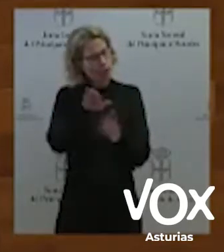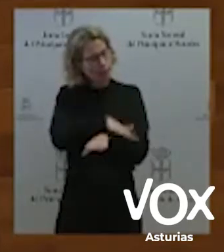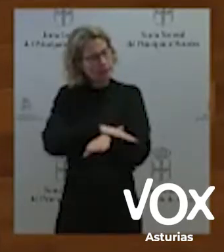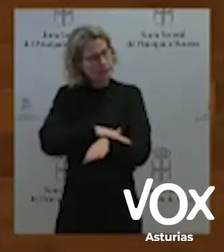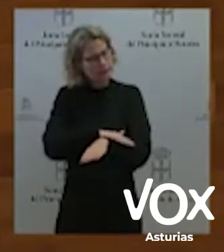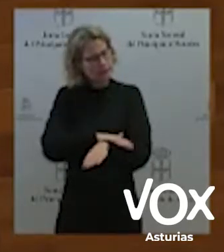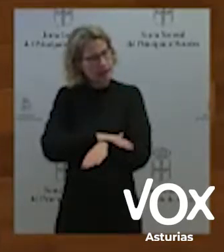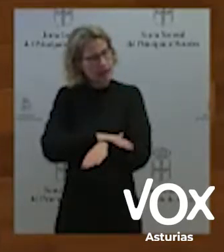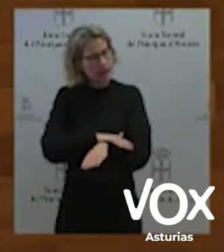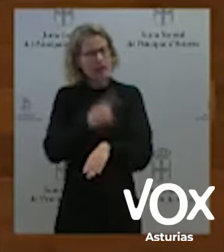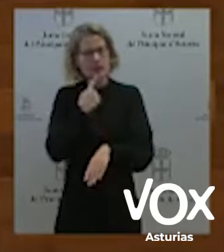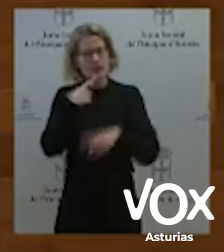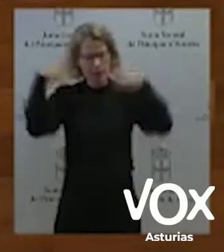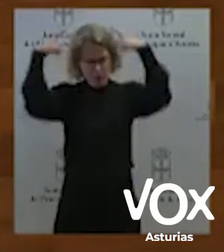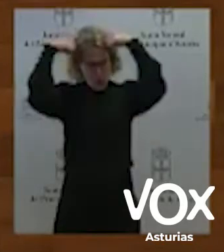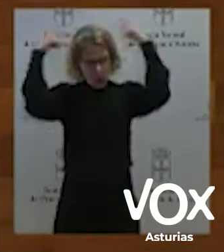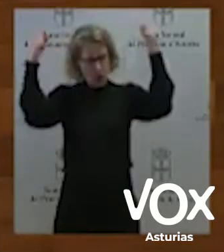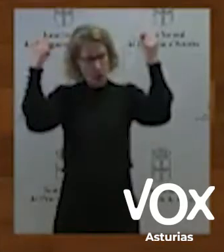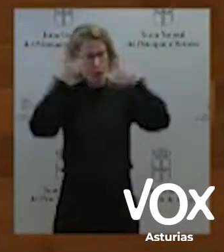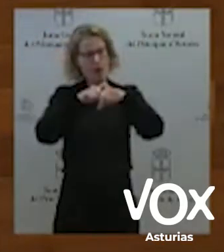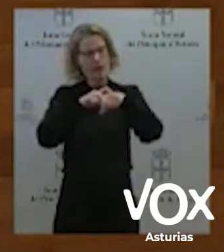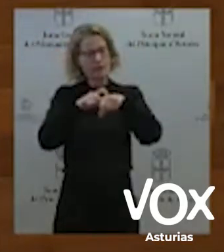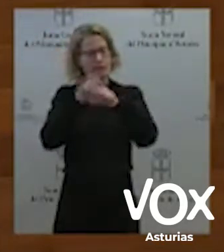protegida, incluyéndola dentro del ESPRE.